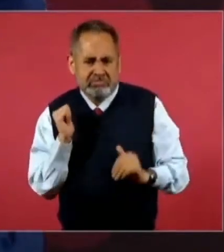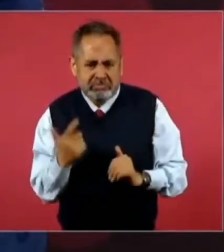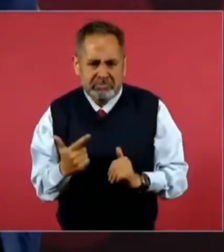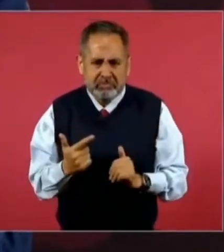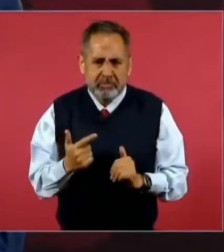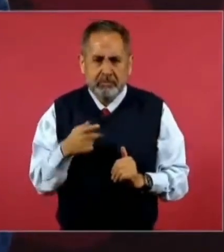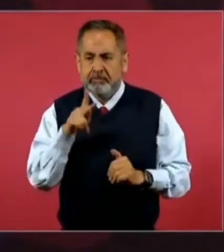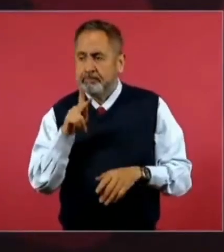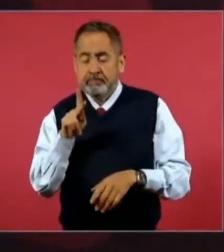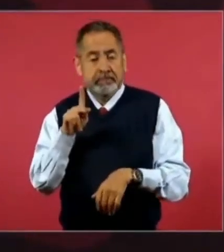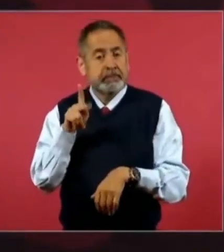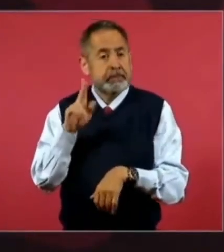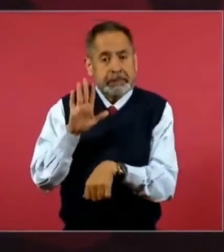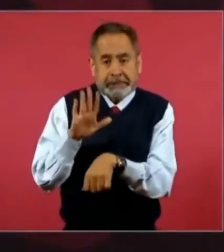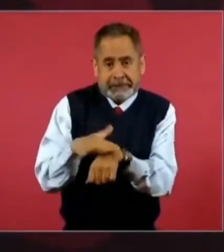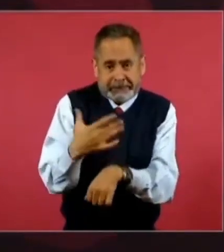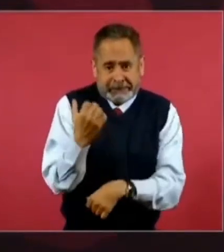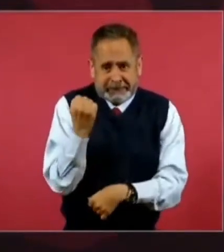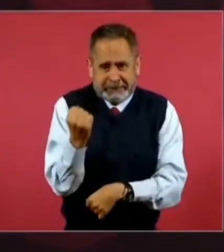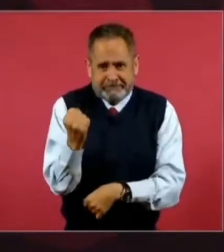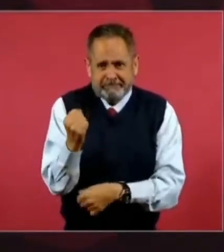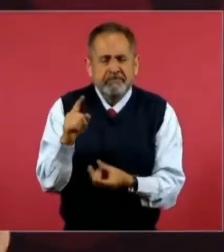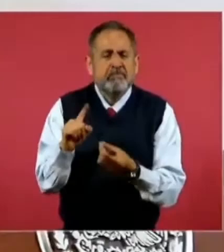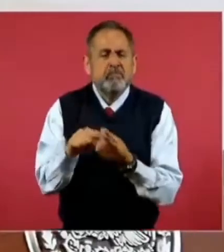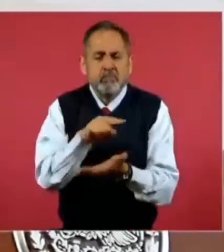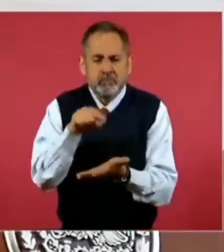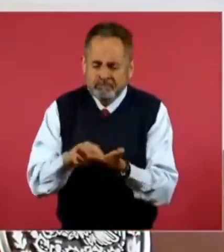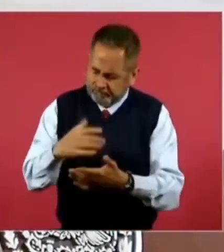Pero el tronco es nuestro